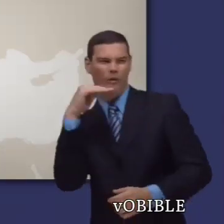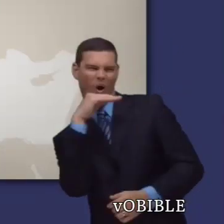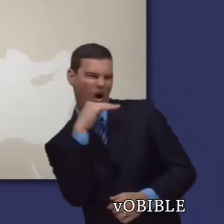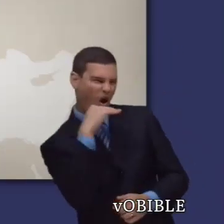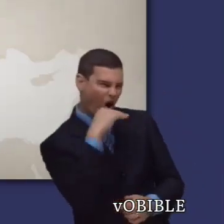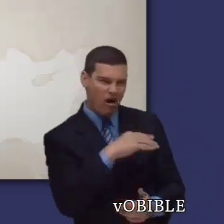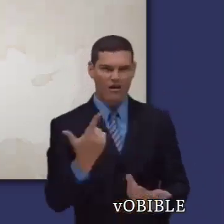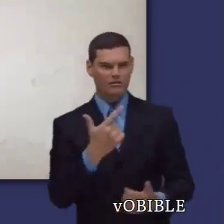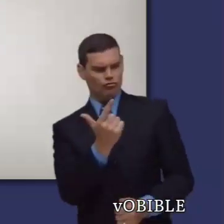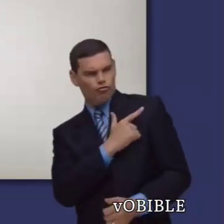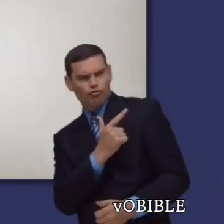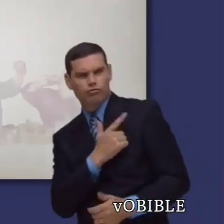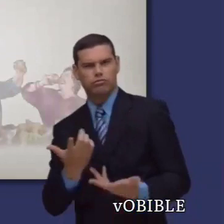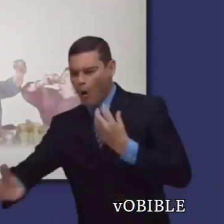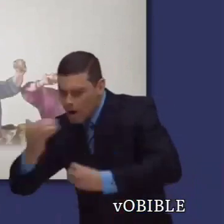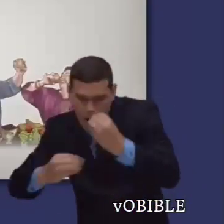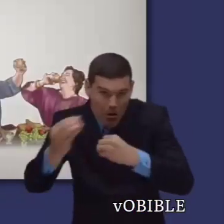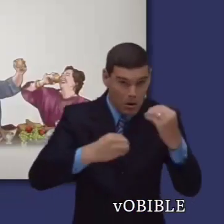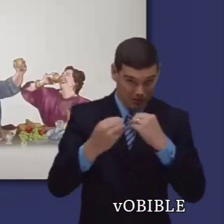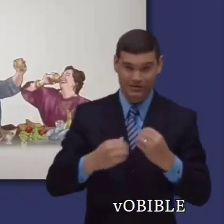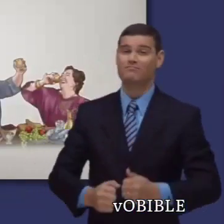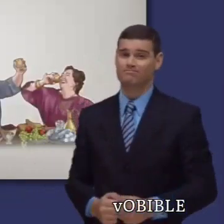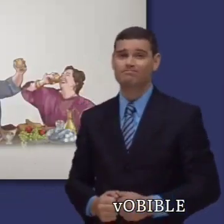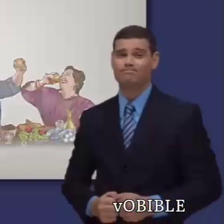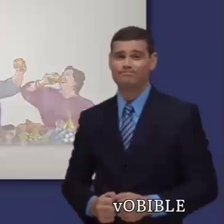honrados, perezosos y glotones.